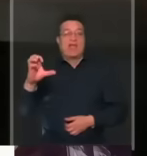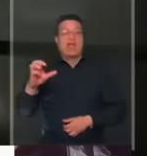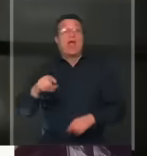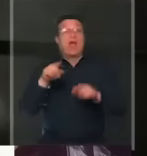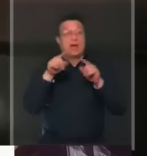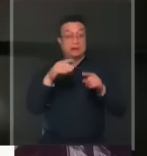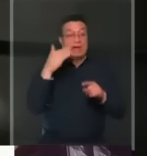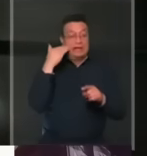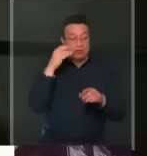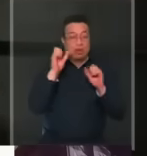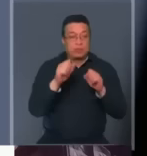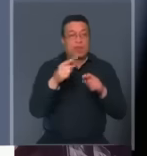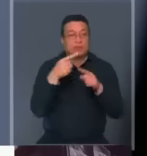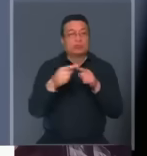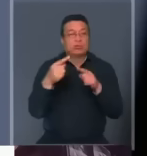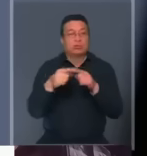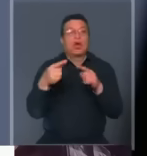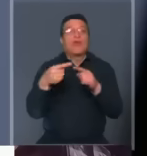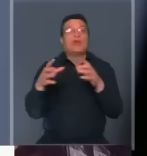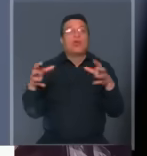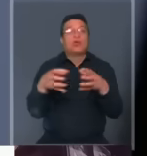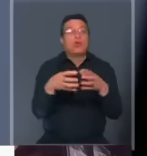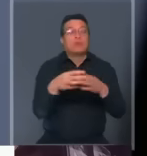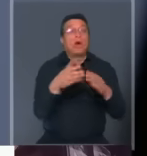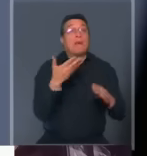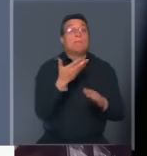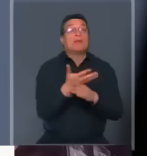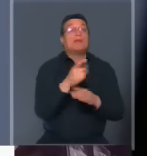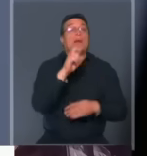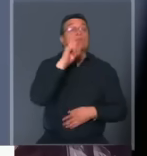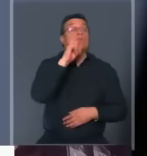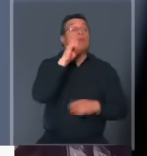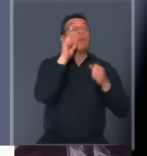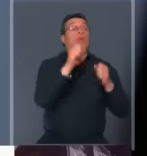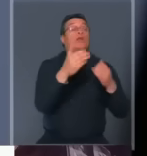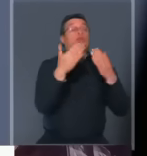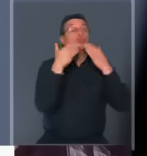con escribir en diversos grupos pidiendo que alguien nos pueda